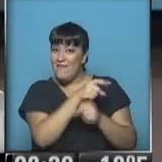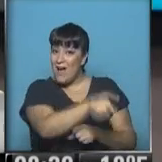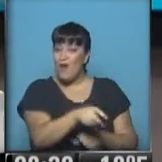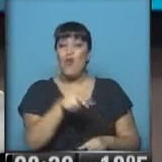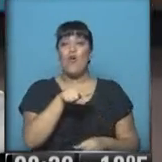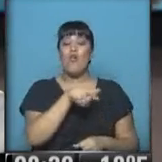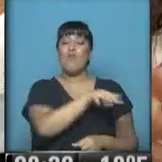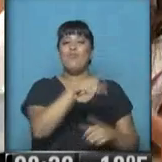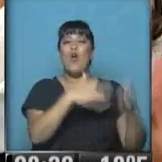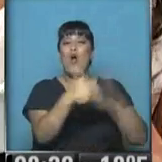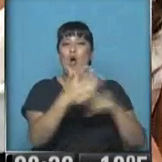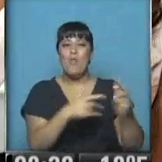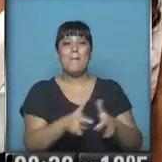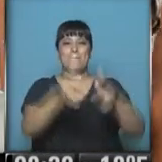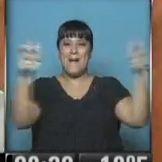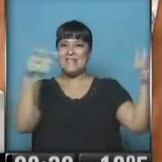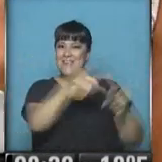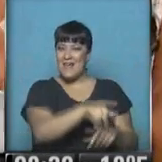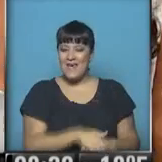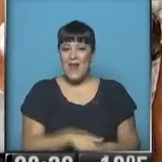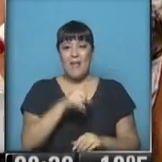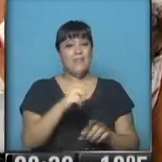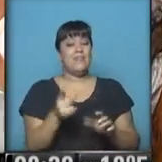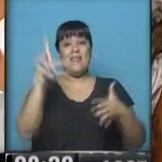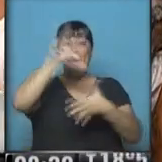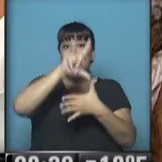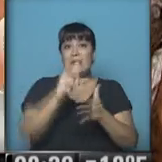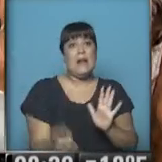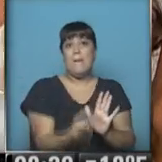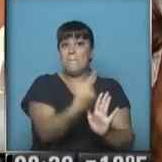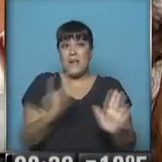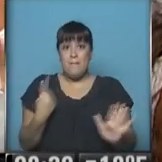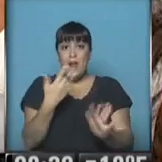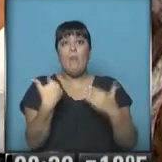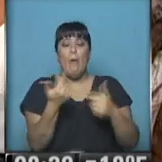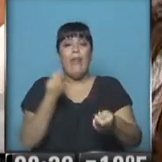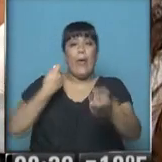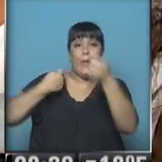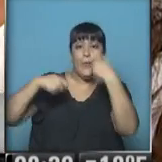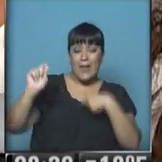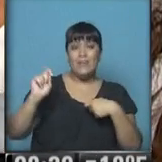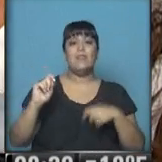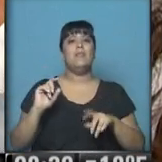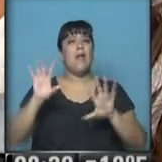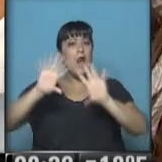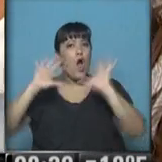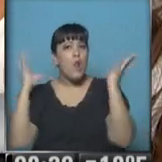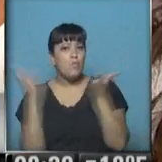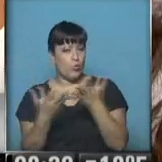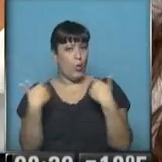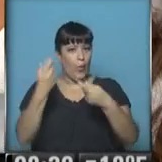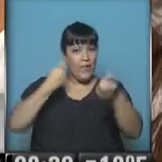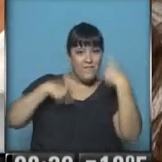en una obra la ampliación de una unidad que se convierte en la primera de América Latina en poder comercializar eh a nivel mundial eh